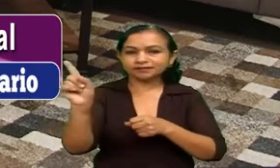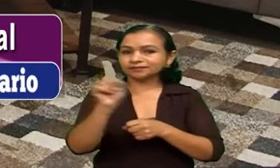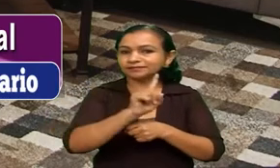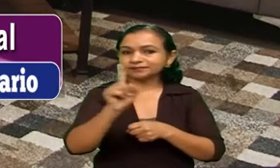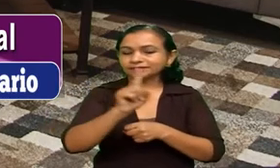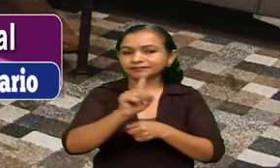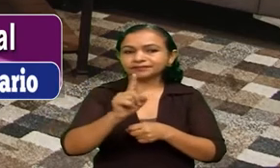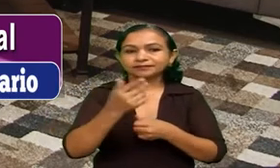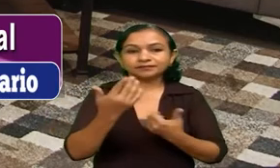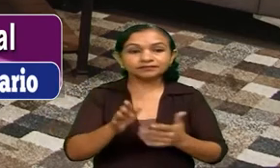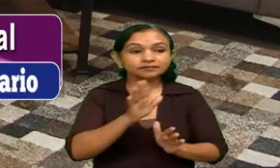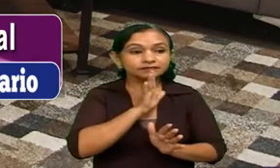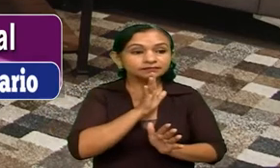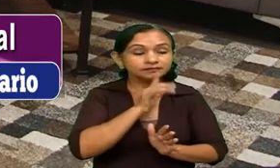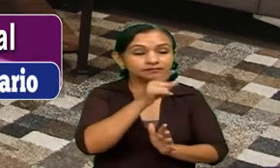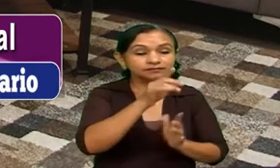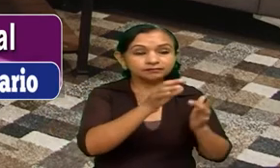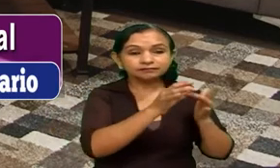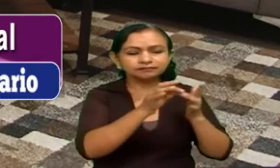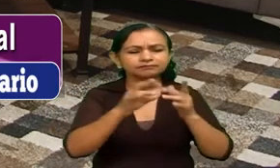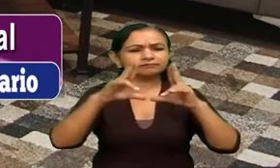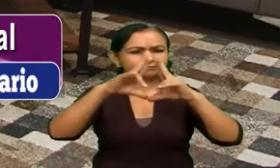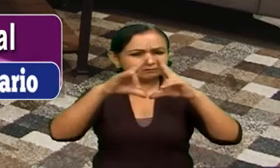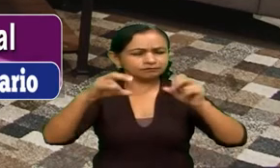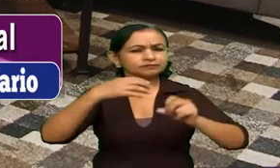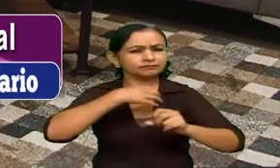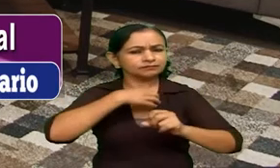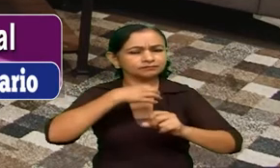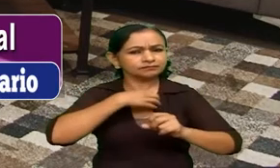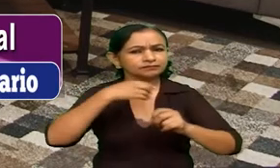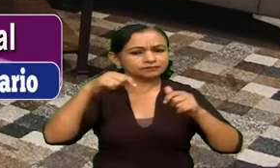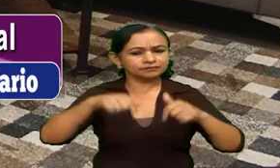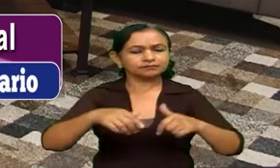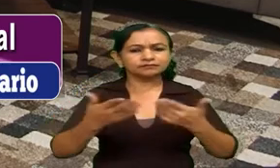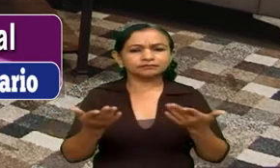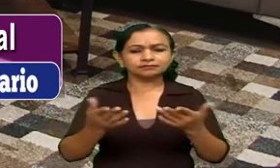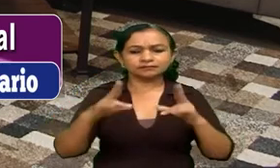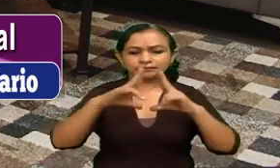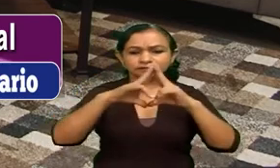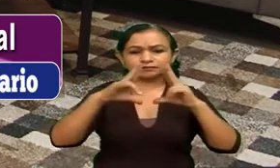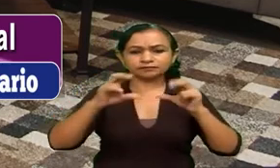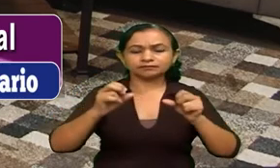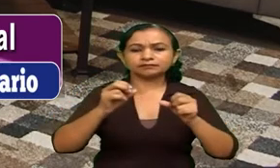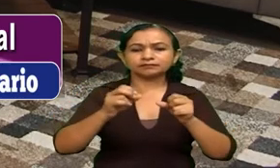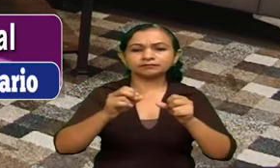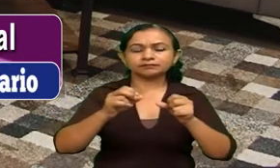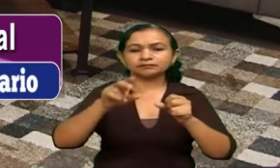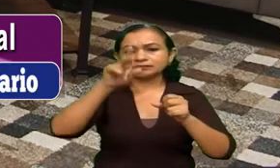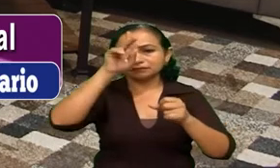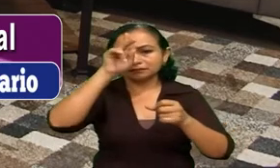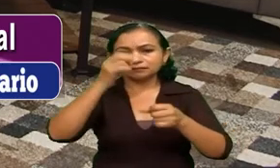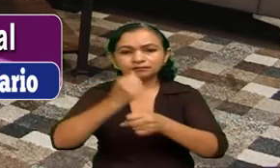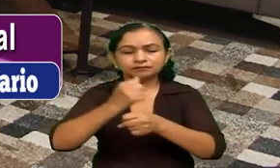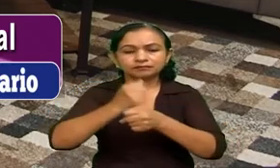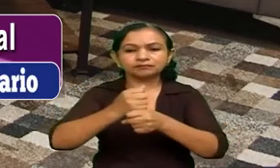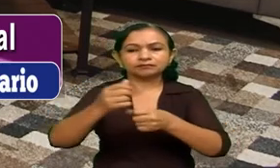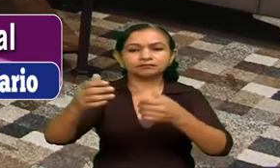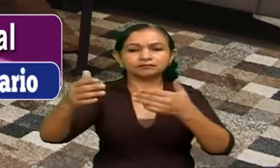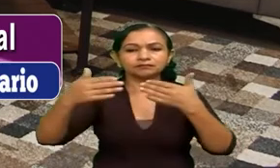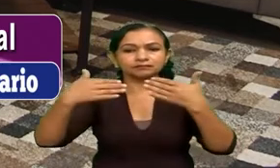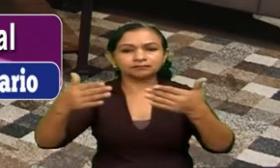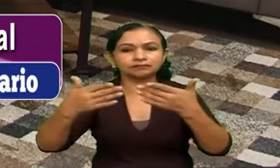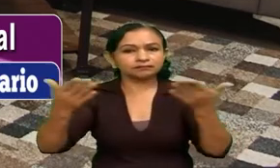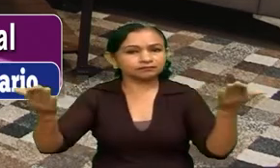ya platicas con los especialistas nuestros y te dicen que no están ahorita en Nicaragua porque andan trabajando en Perú, andan trabajando en Panamá. Es